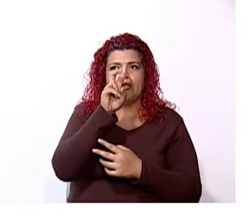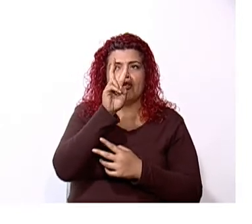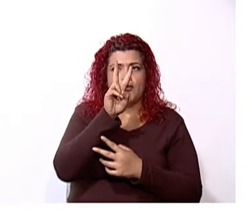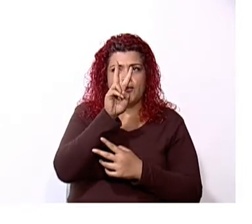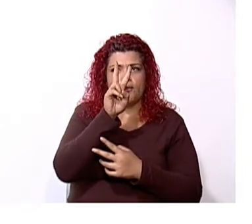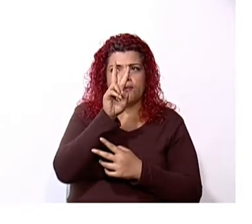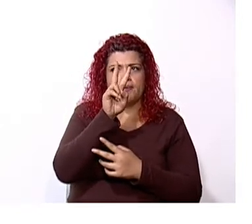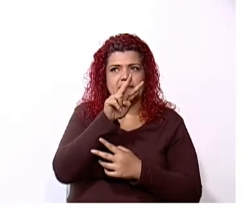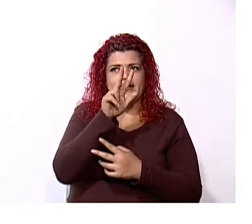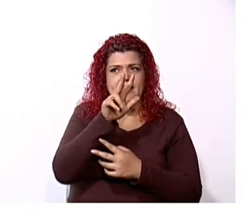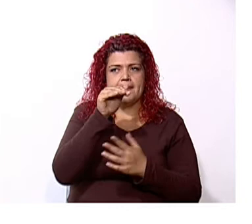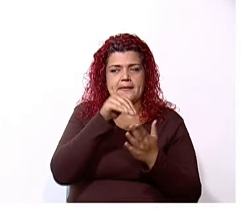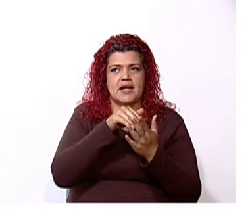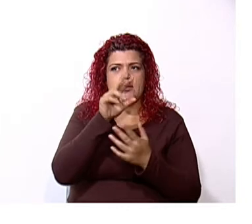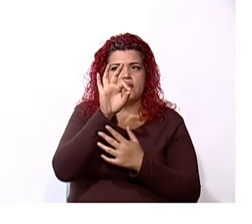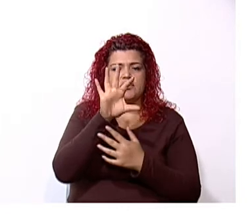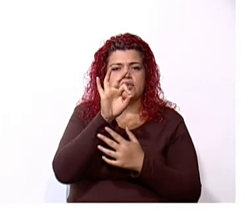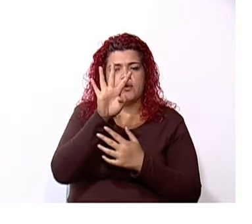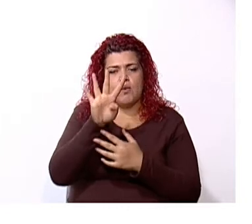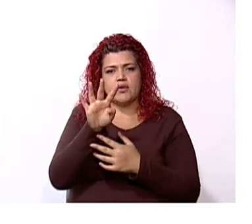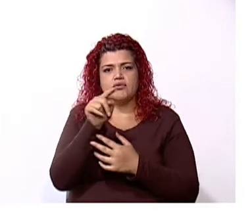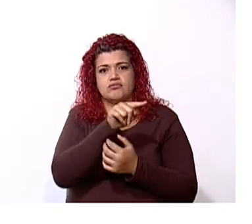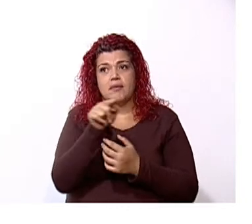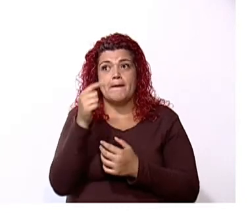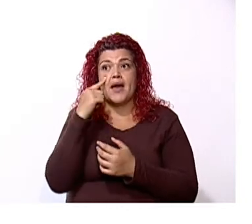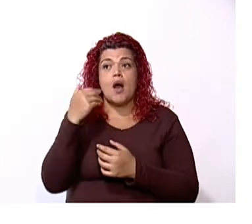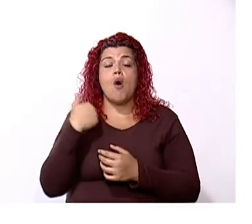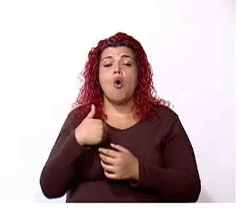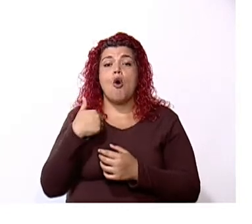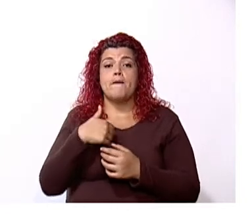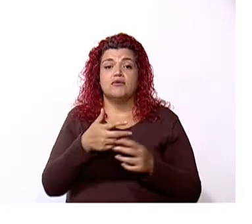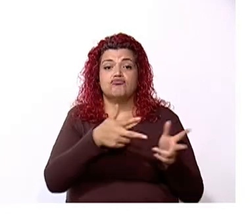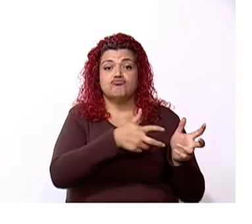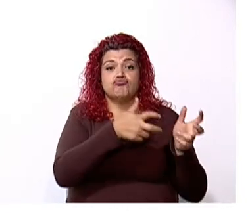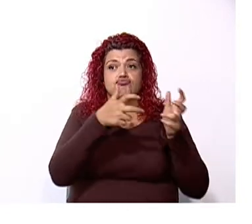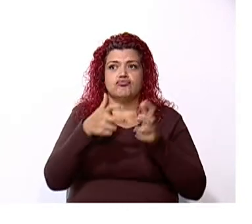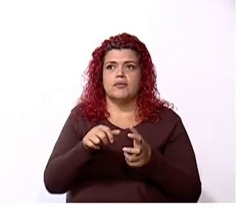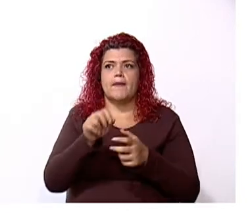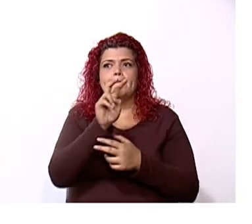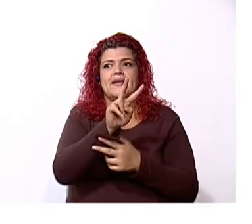23.94. Vamos a tomar la cantidad de hombres, es decir,